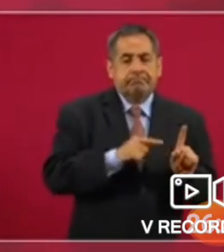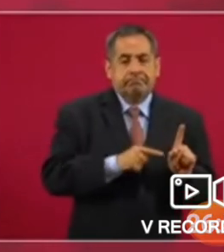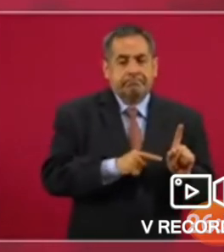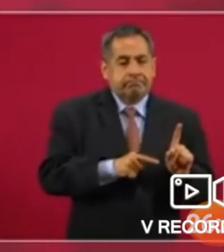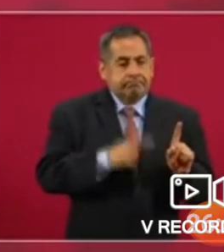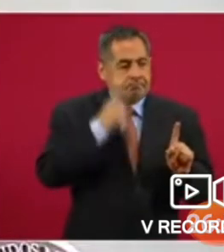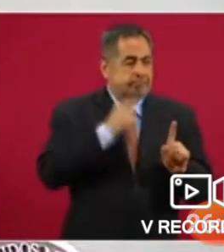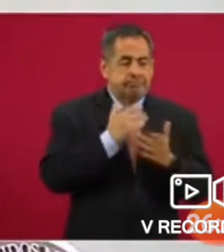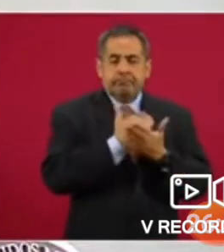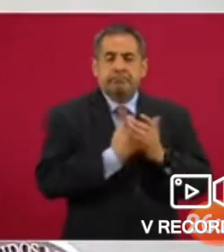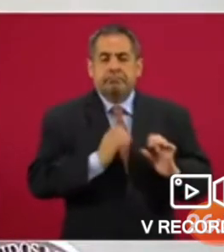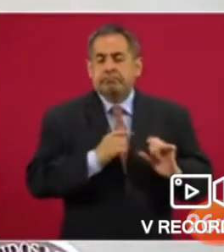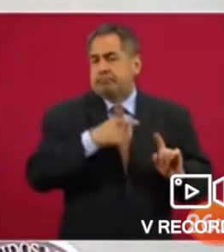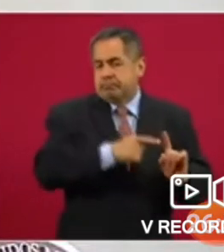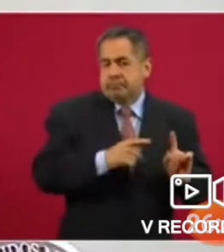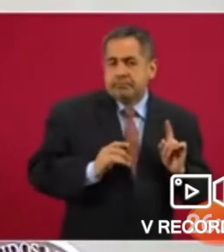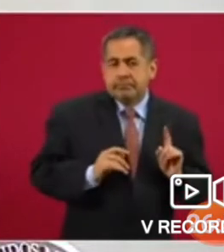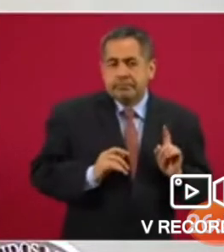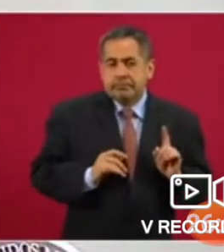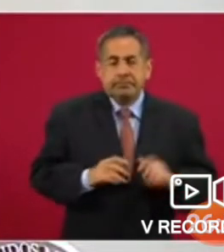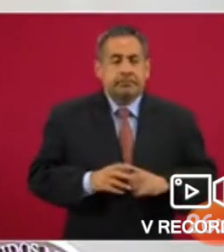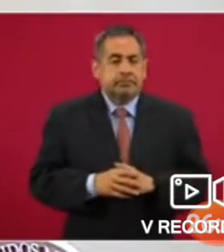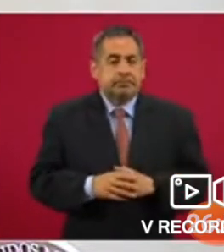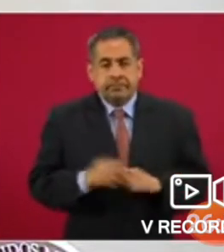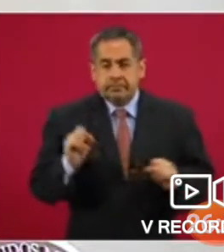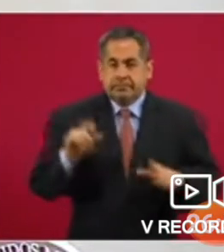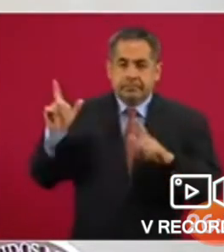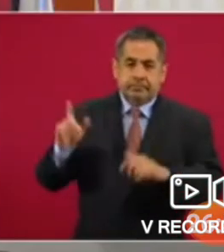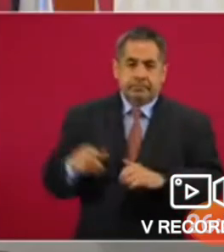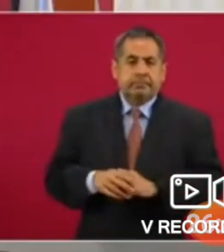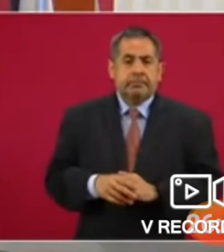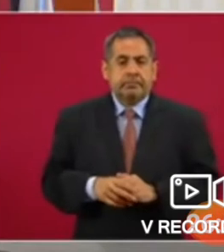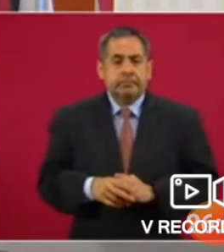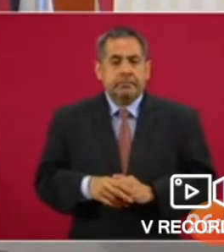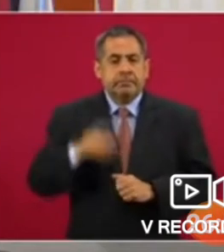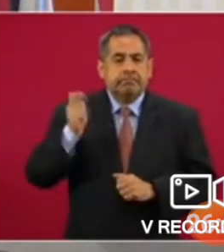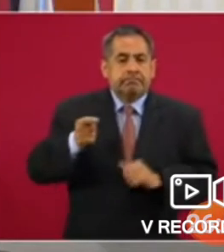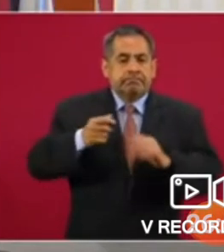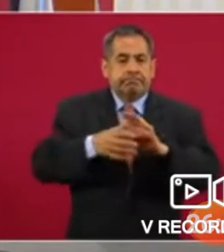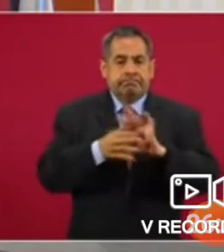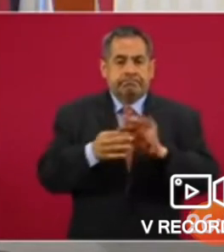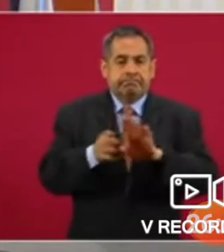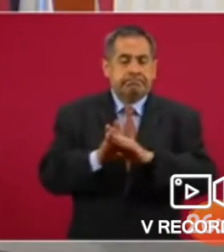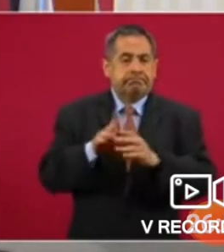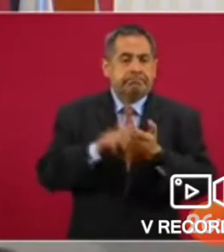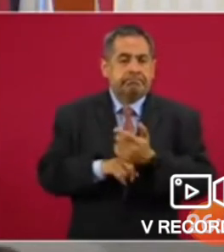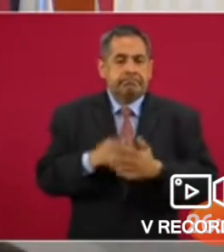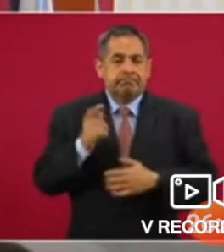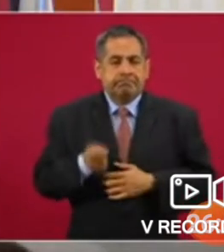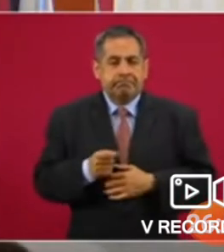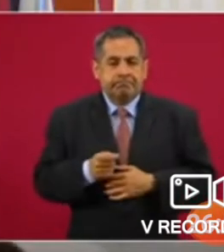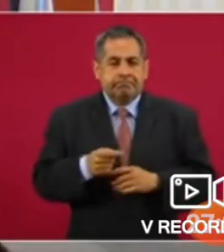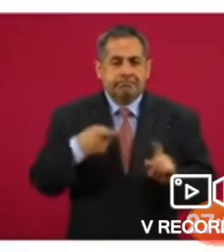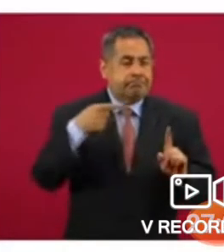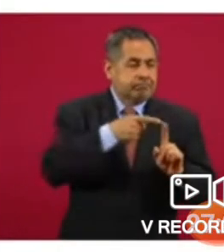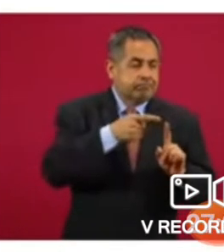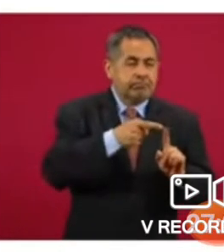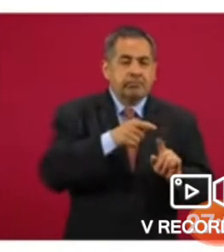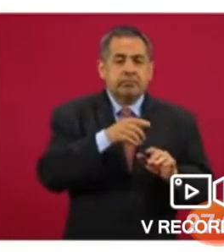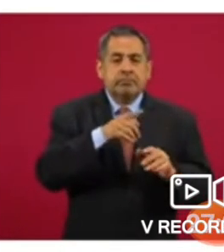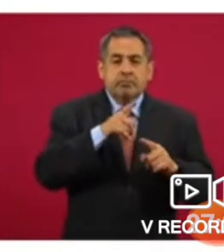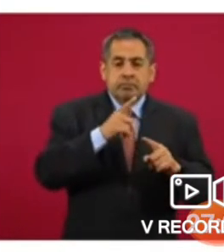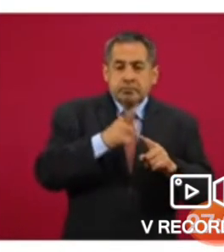permite actuar más tempranamente. Como se ve en la diapositiva, está la definición de caso confirmado por